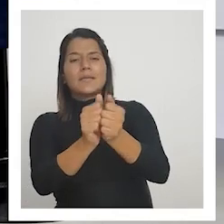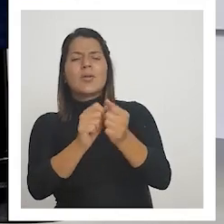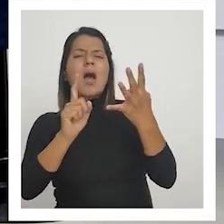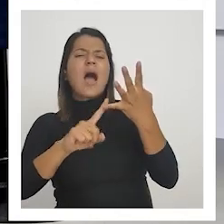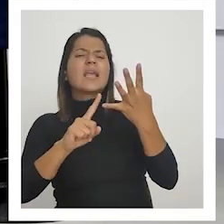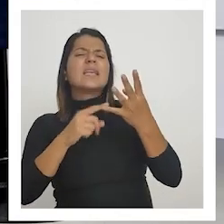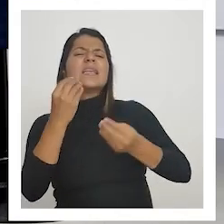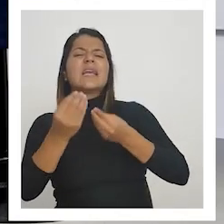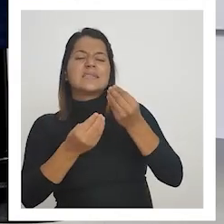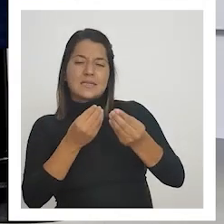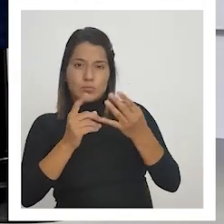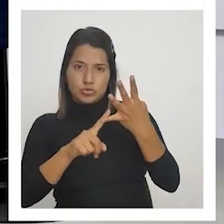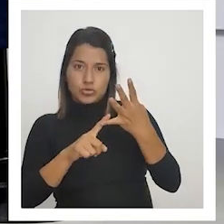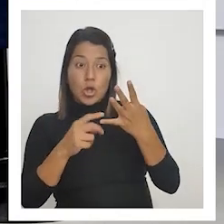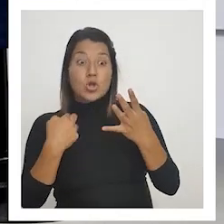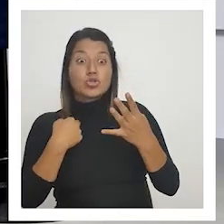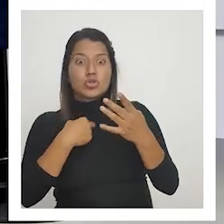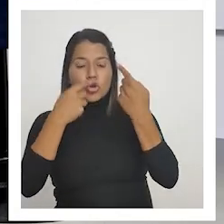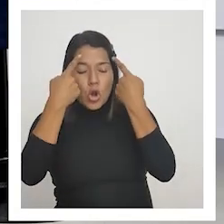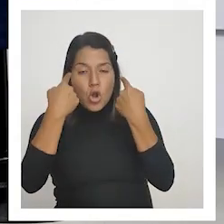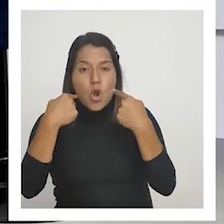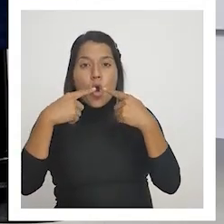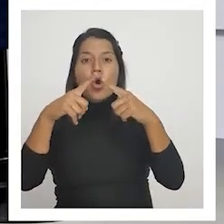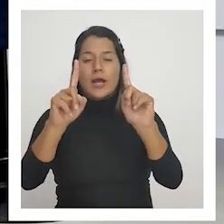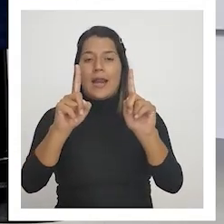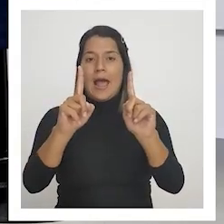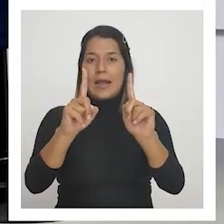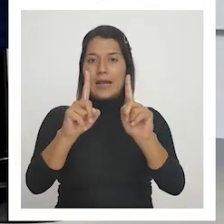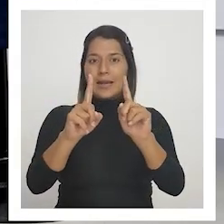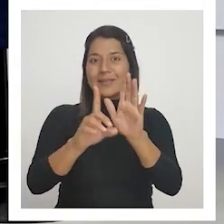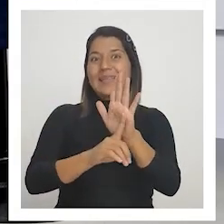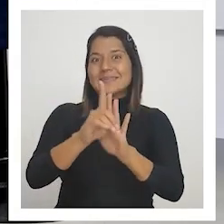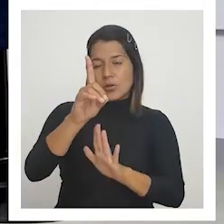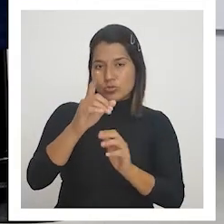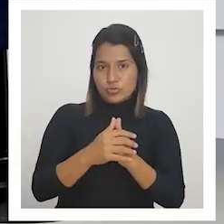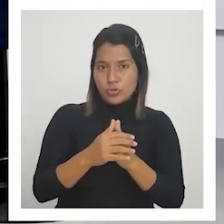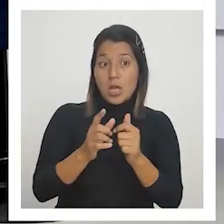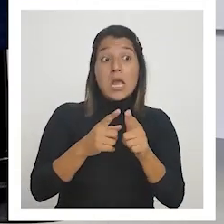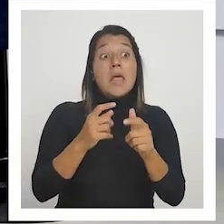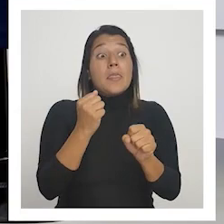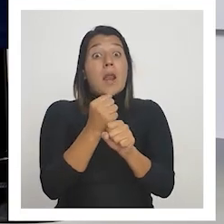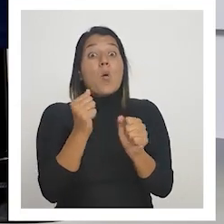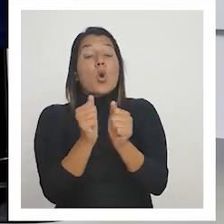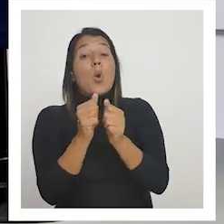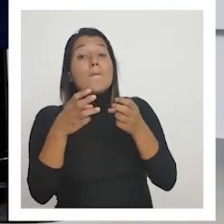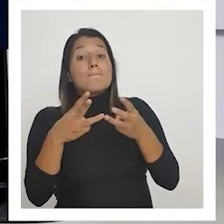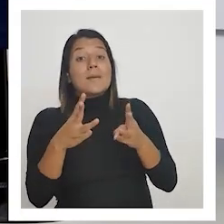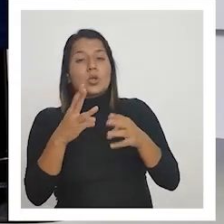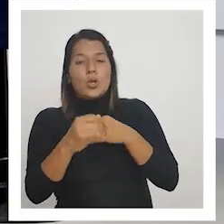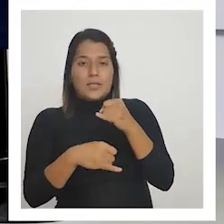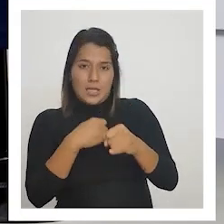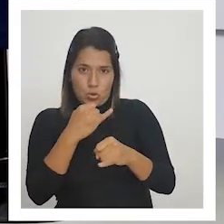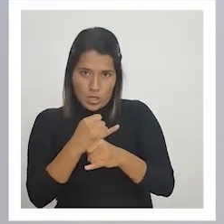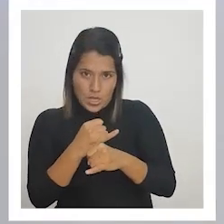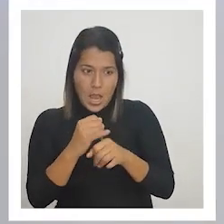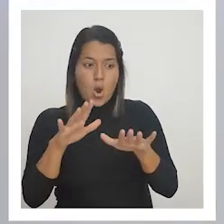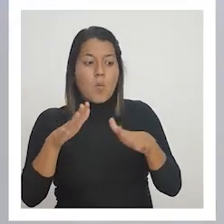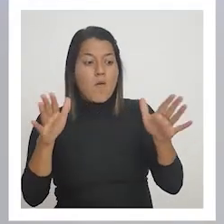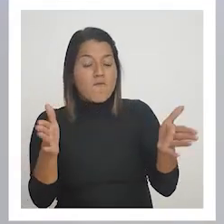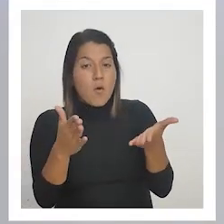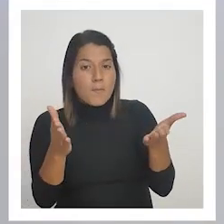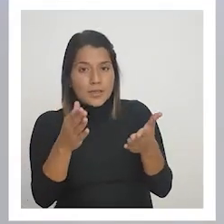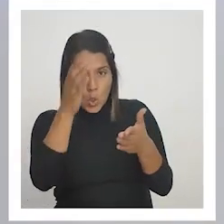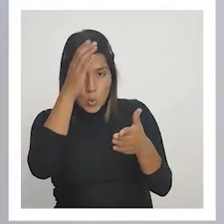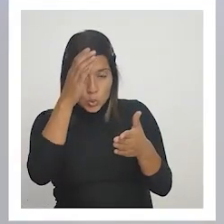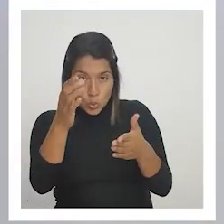ecosistema en donde trabajamos mediante metodologías internacionales, el tema del fomento de la cultura emprendedora. Ahí somos en Costa Rica